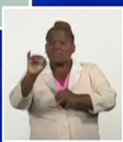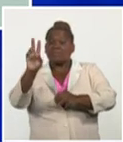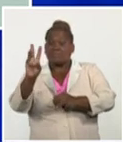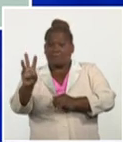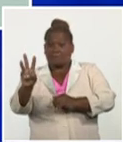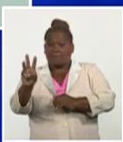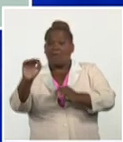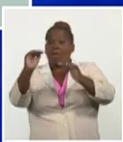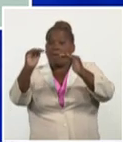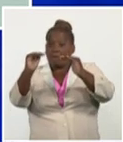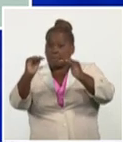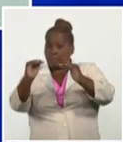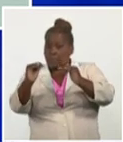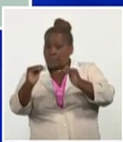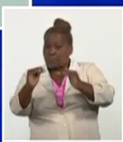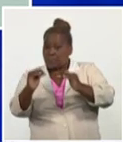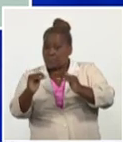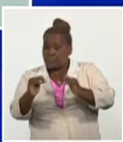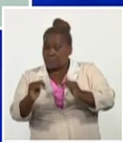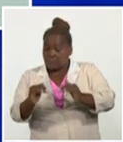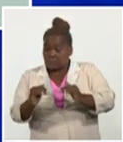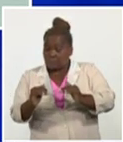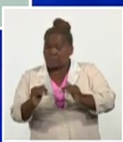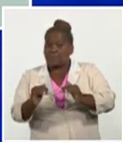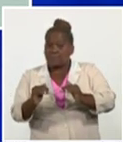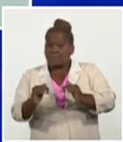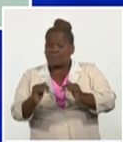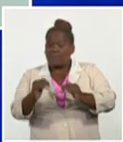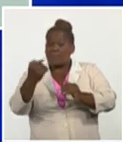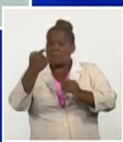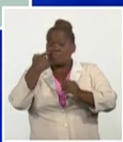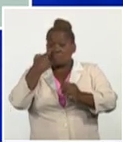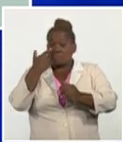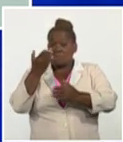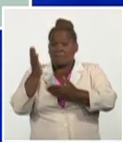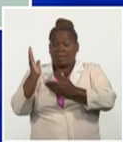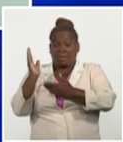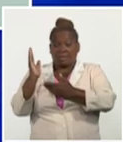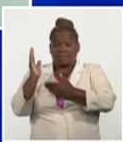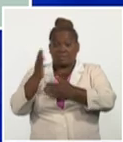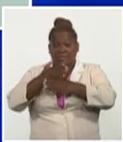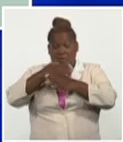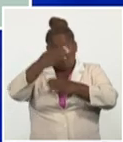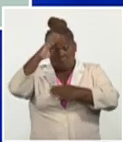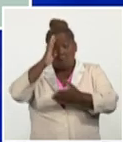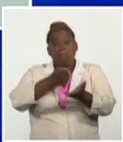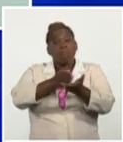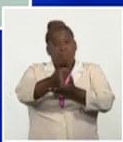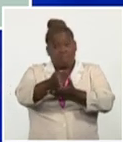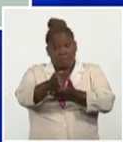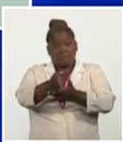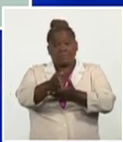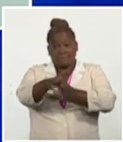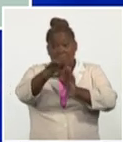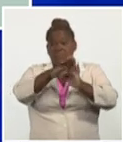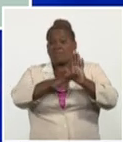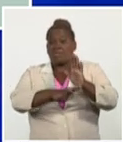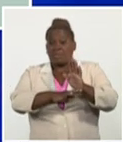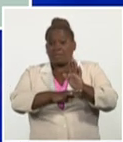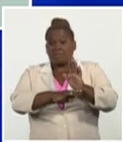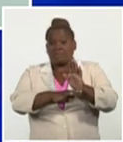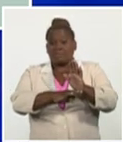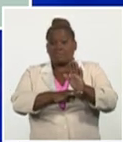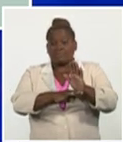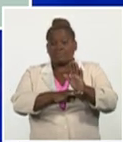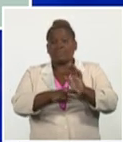bajando, pero como también ellos están accionando, tienen que seguir manteniendo las medidas de restricción, porque